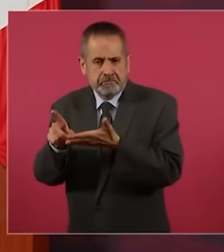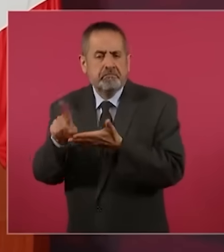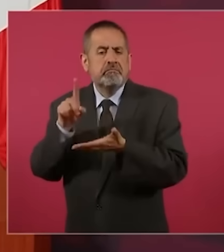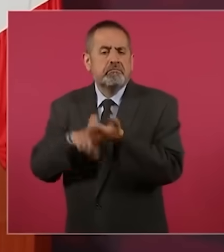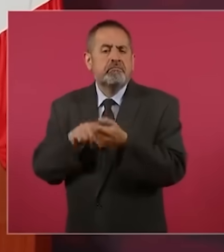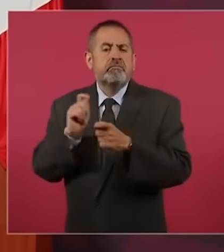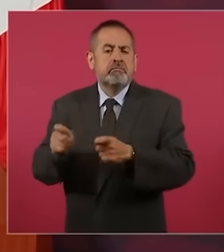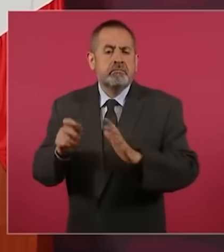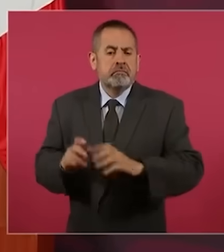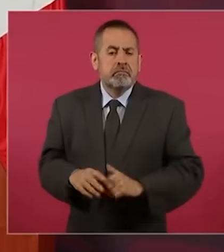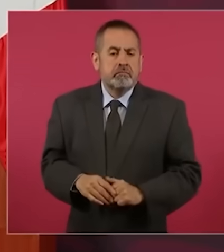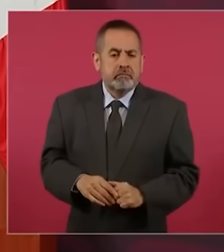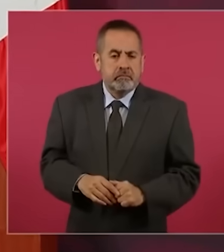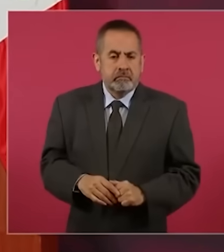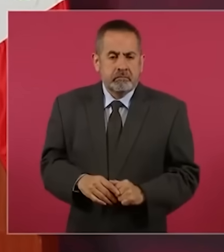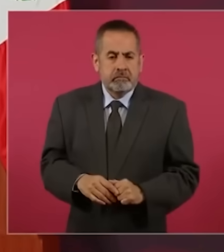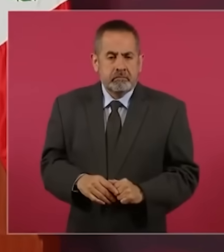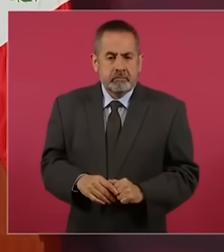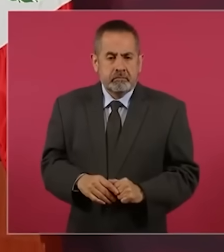a